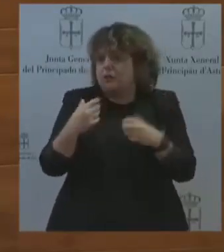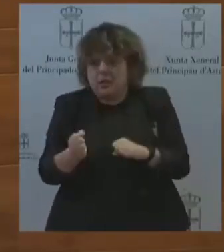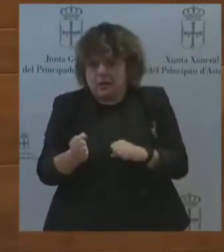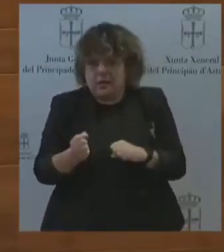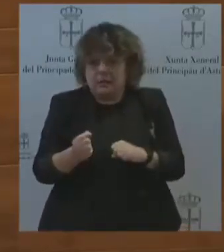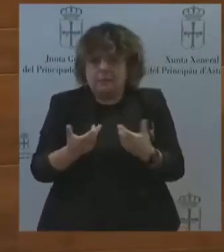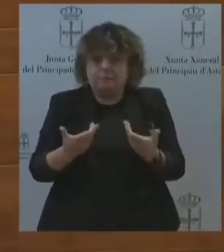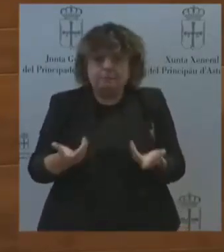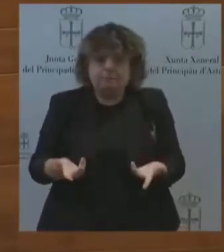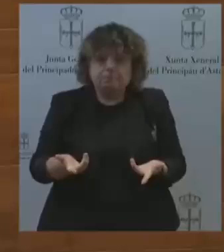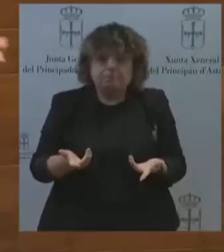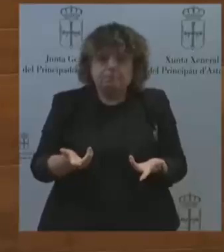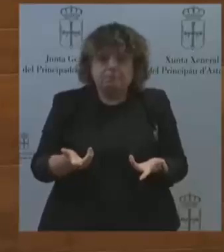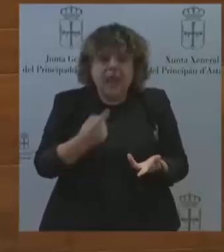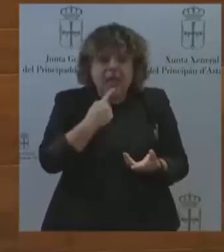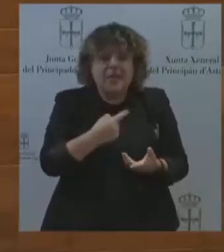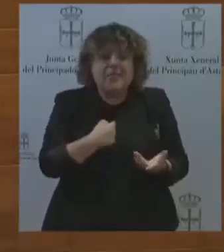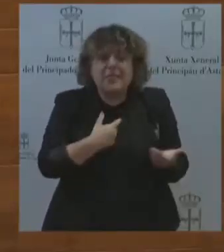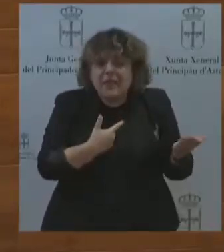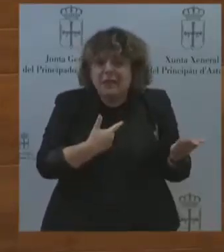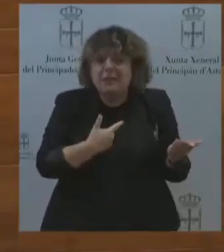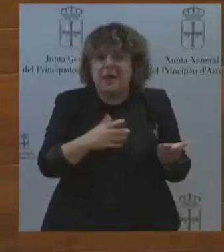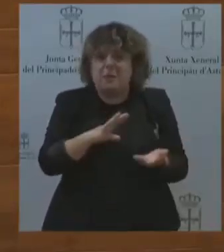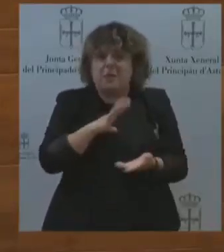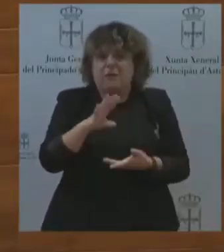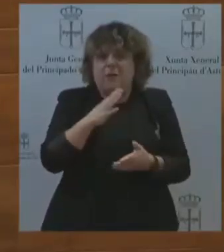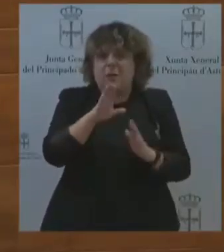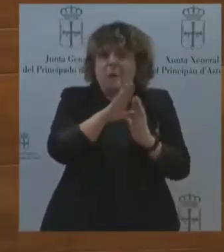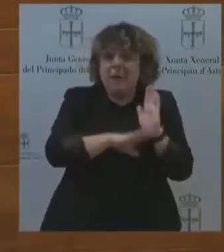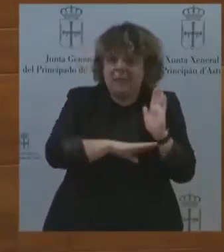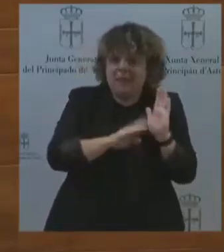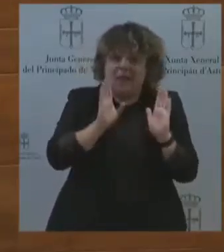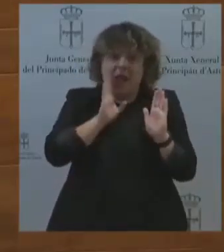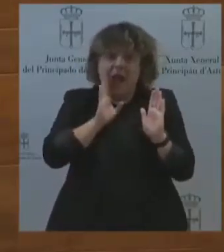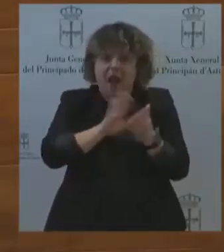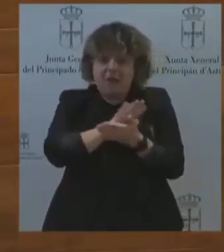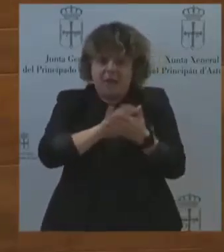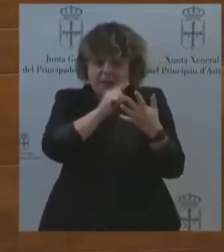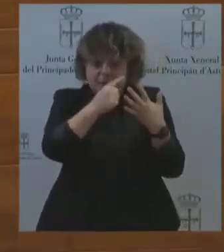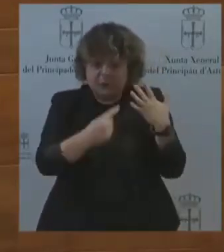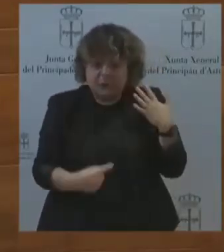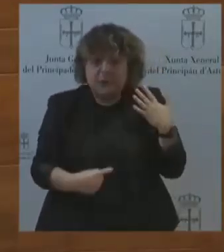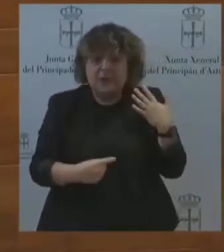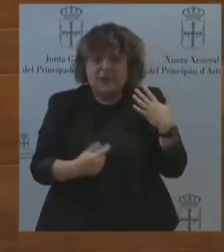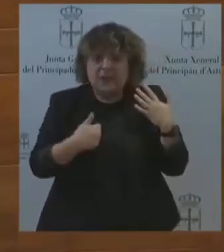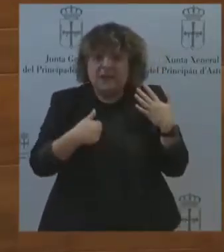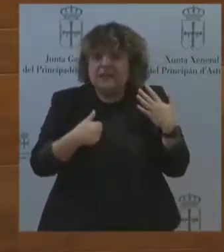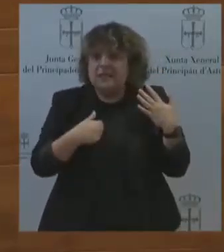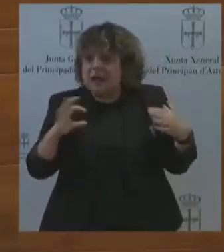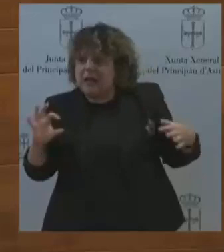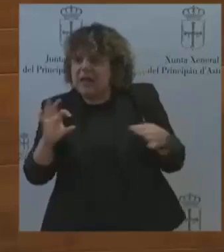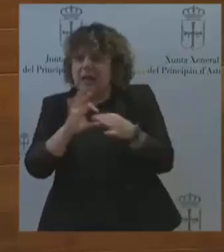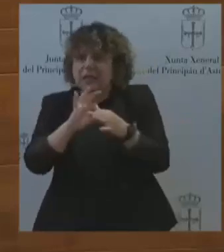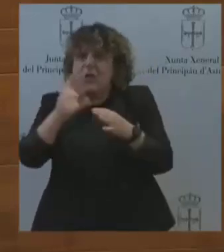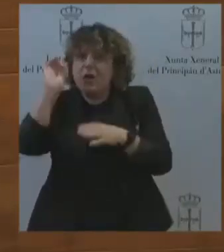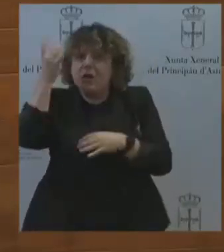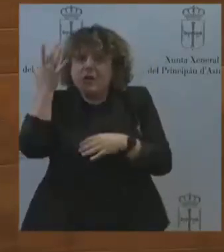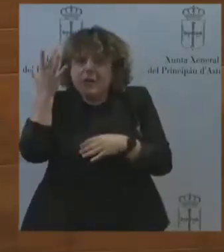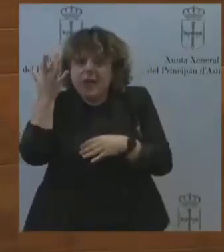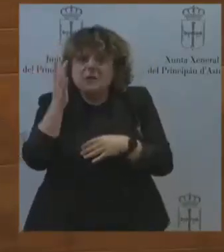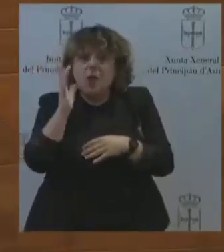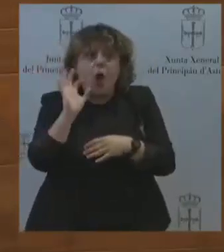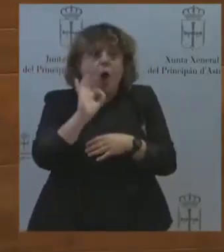medidas que le acabo de denunciar tenían algún fin ideológico o si simplemente iban en beneficio de los asturianos,